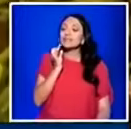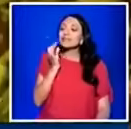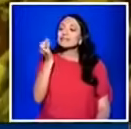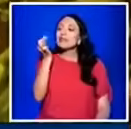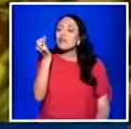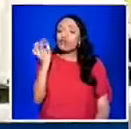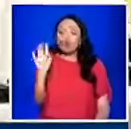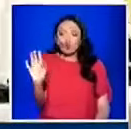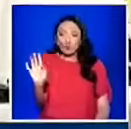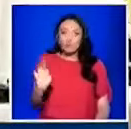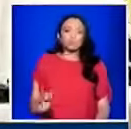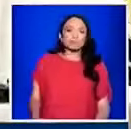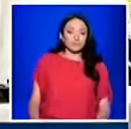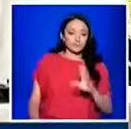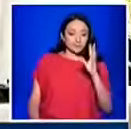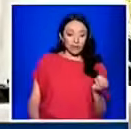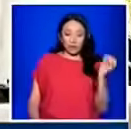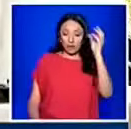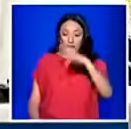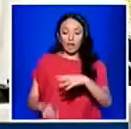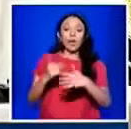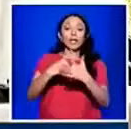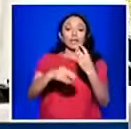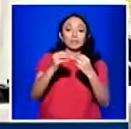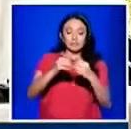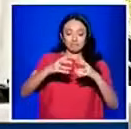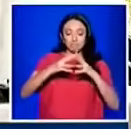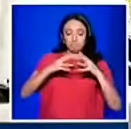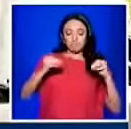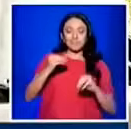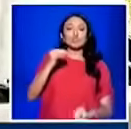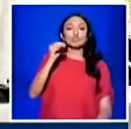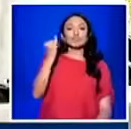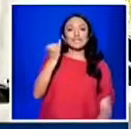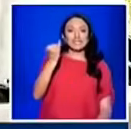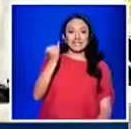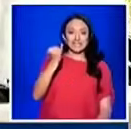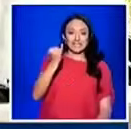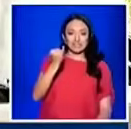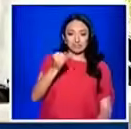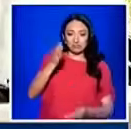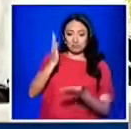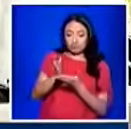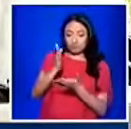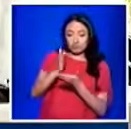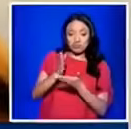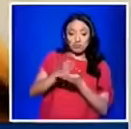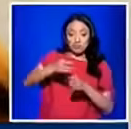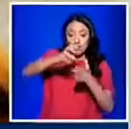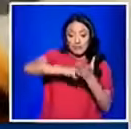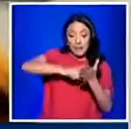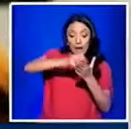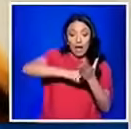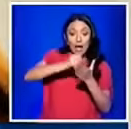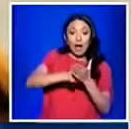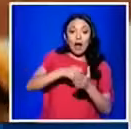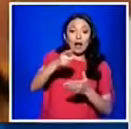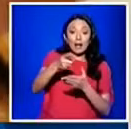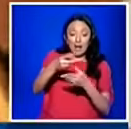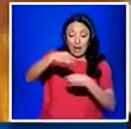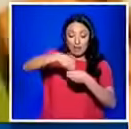va a refinar. Y ahí tenemos, pues, pimiento, que igual lo vamos a cortar. Esto es importante, sacar la parte